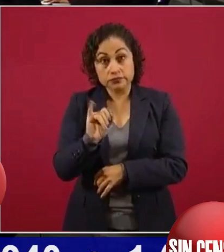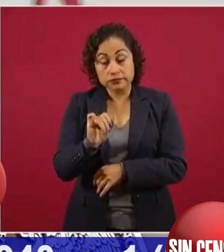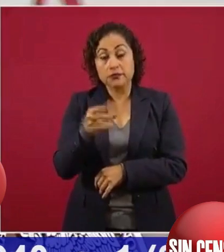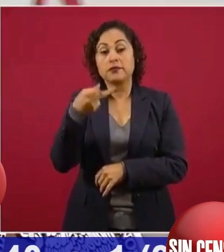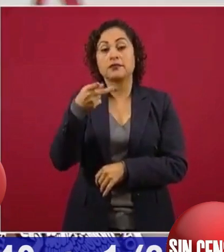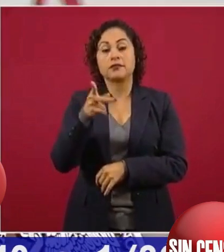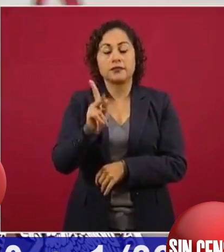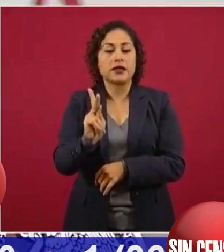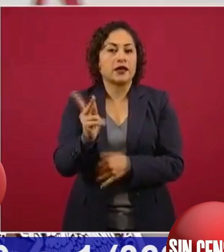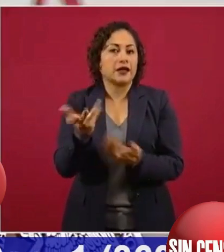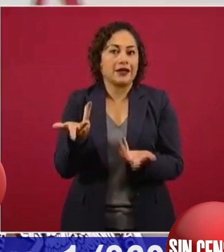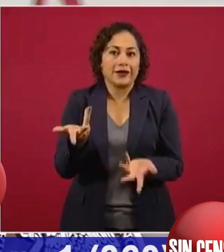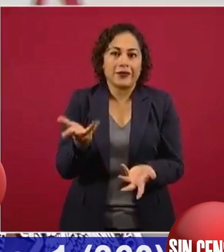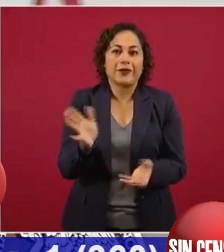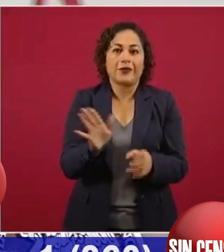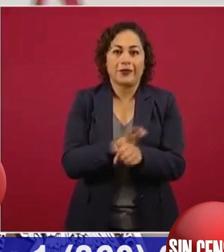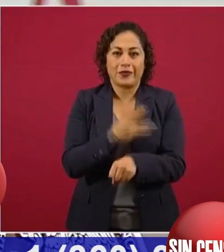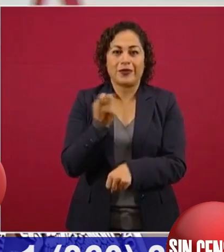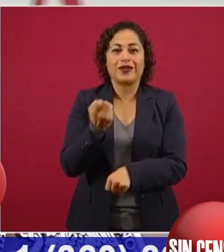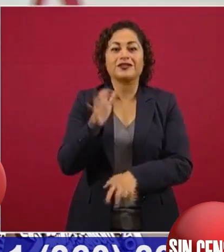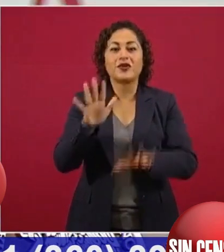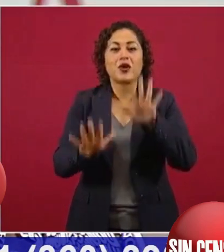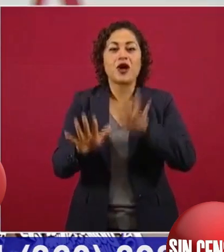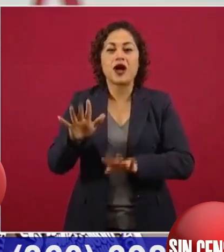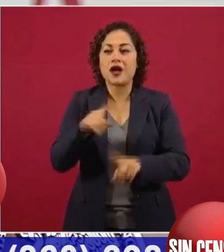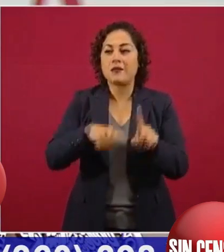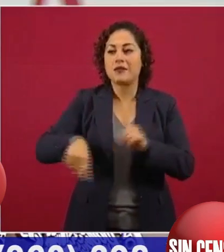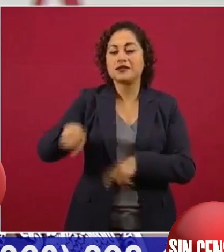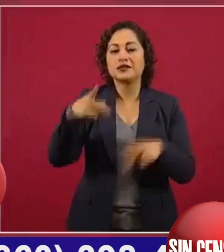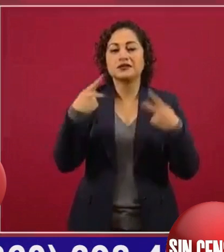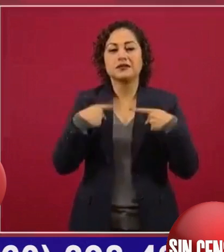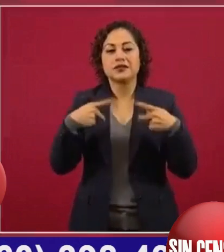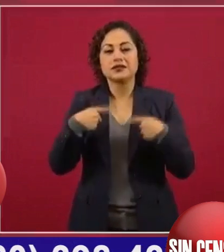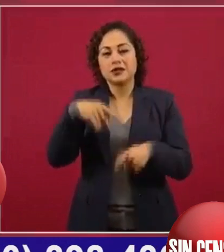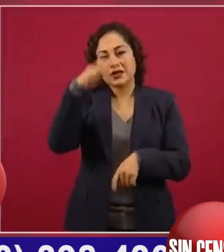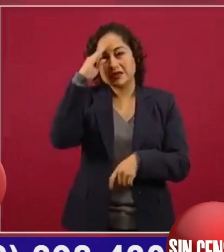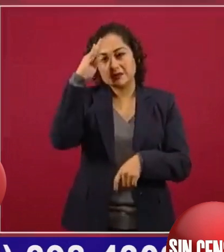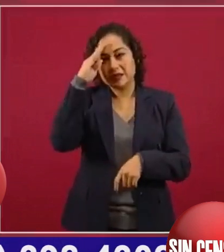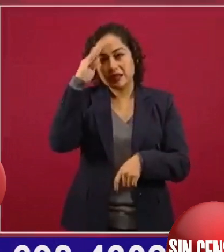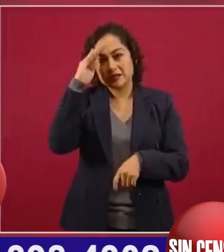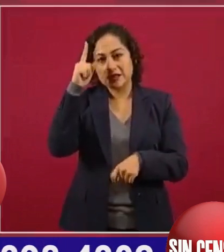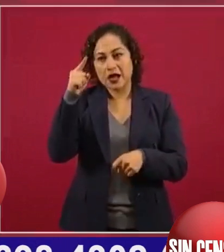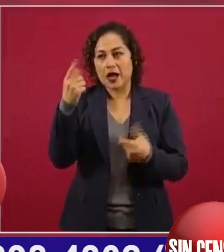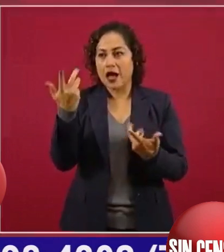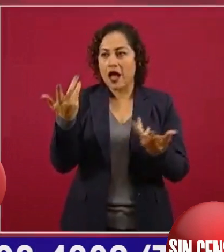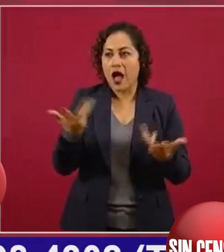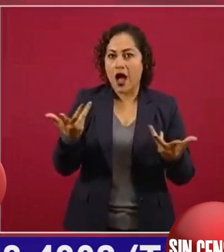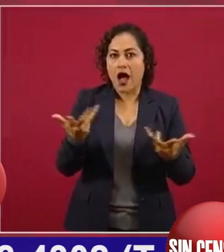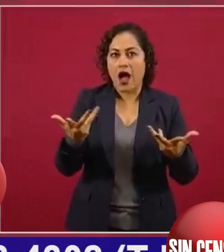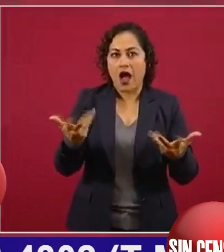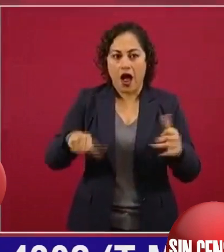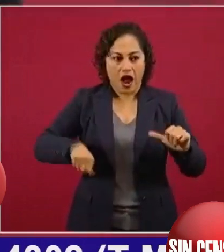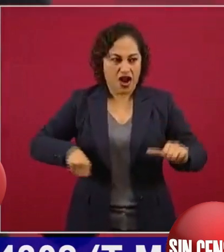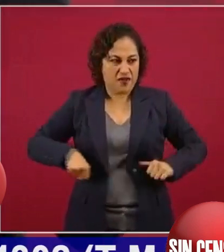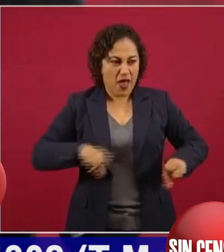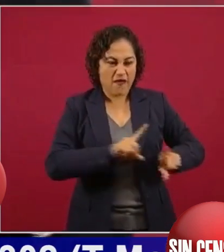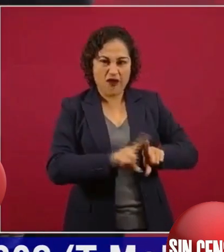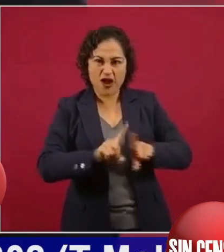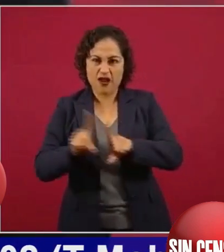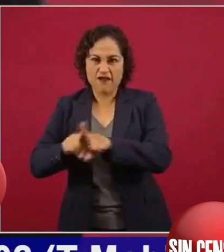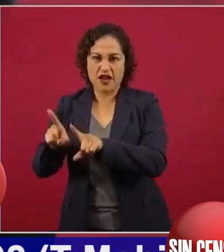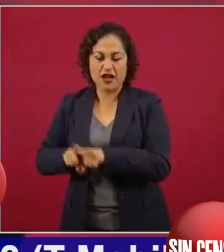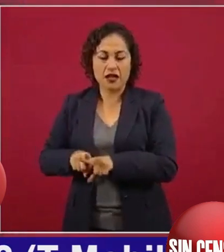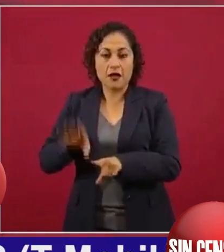veces se piensa que son muchas acciones al mismo tiempo